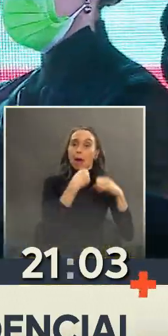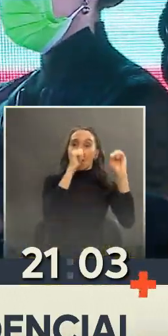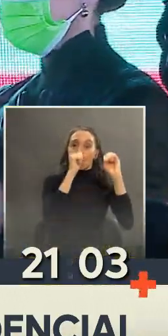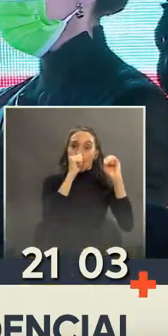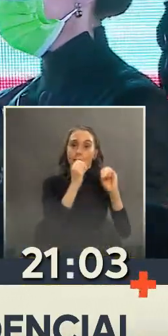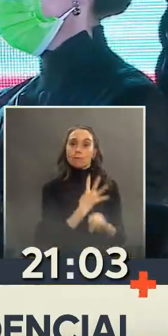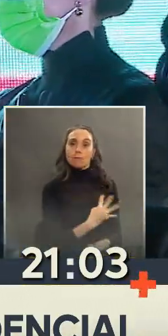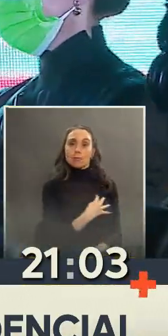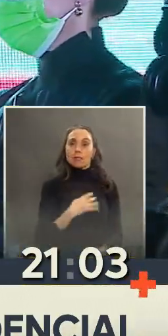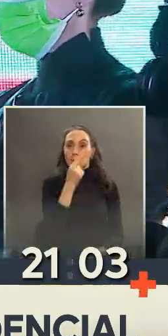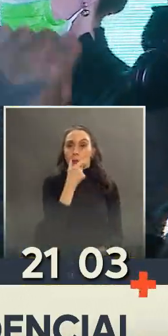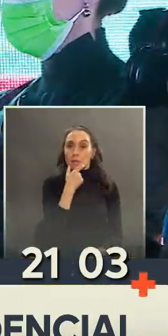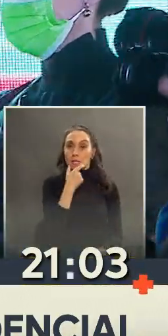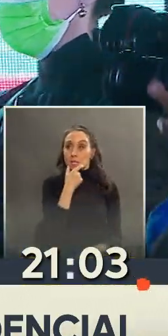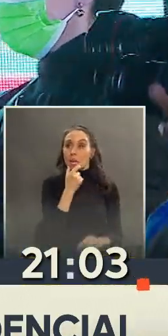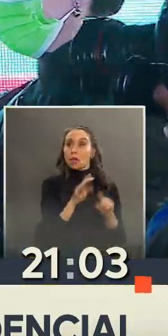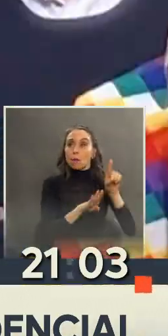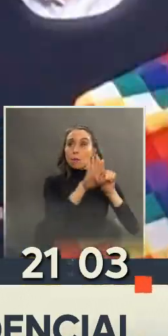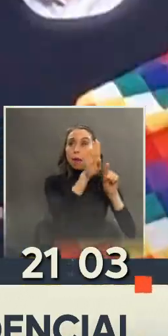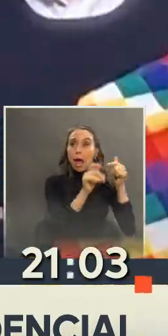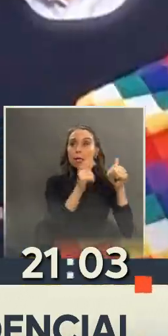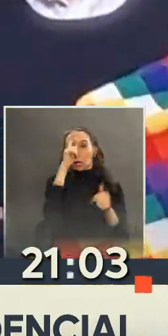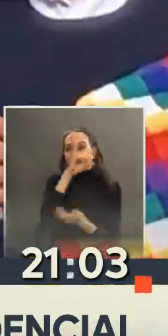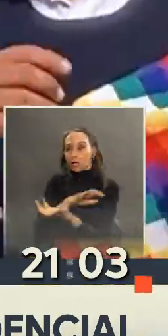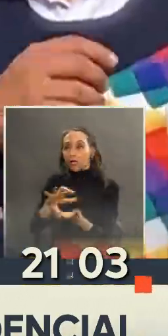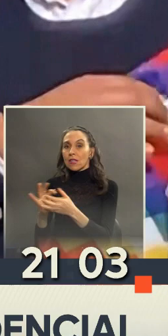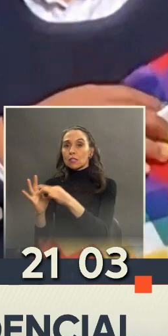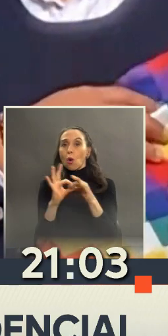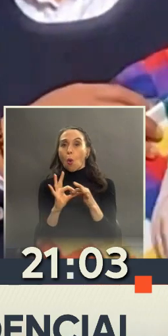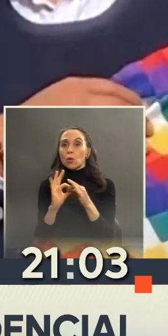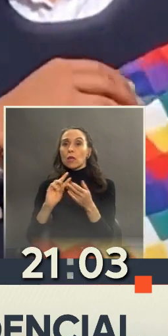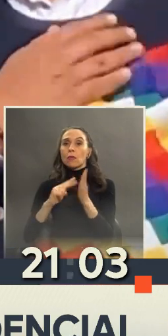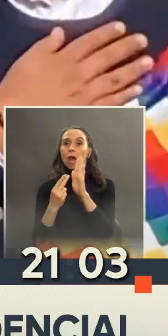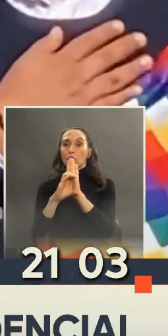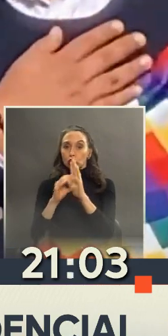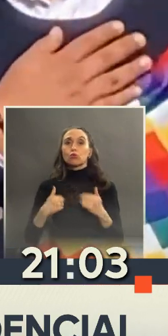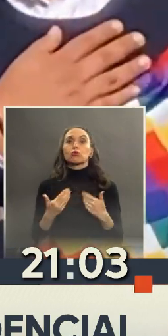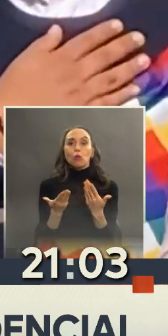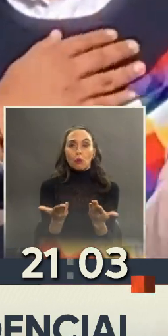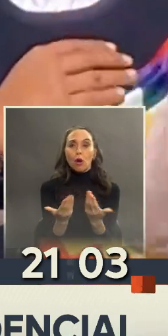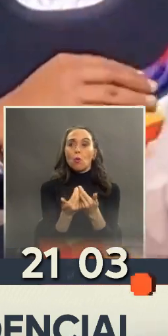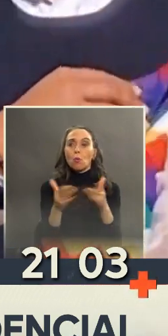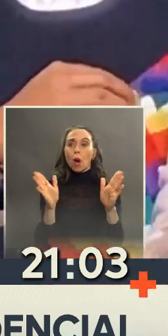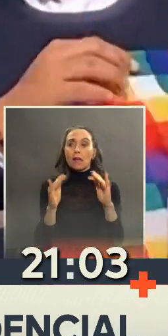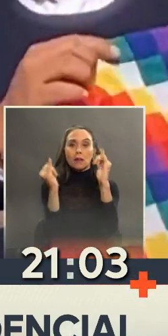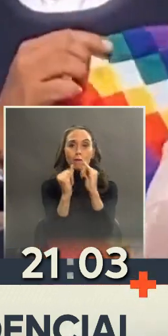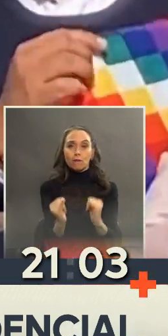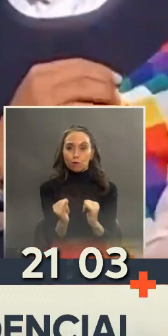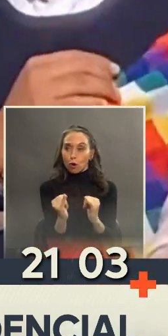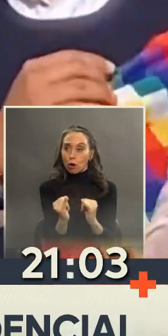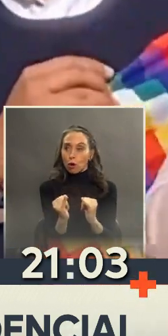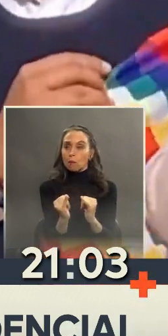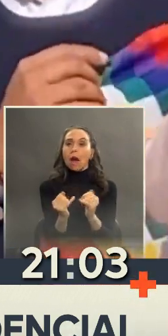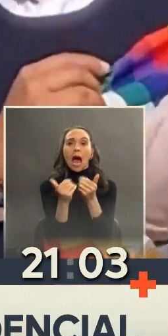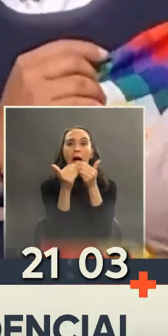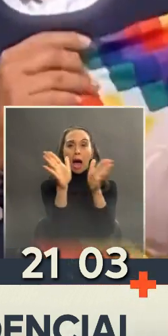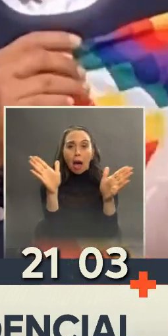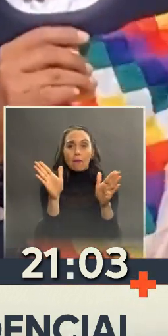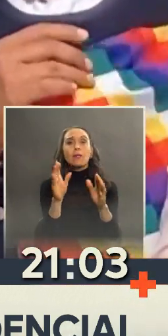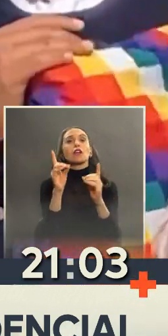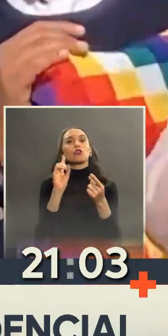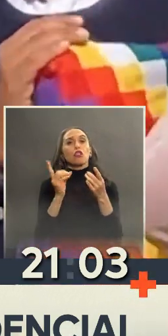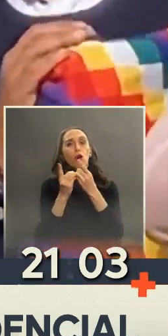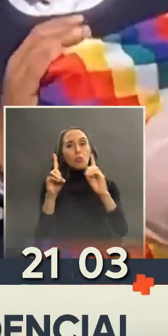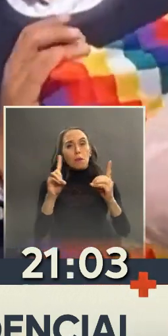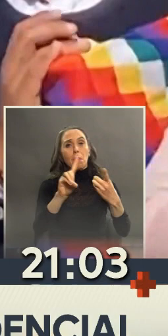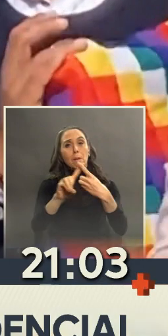participación, complican ahora a Unidad Constituyente. Estoy disponible para cualquier mecanismo que sea abierto, democrático,